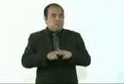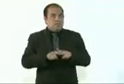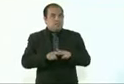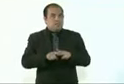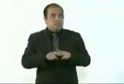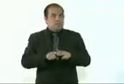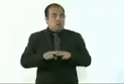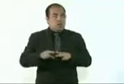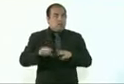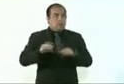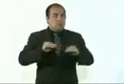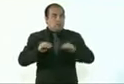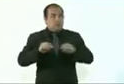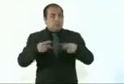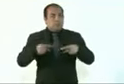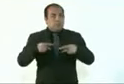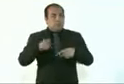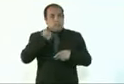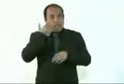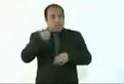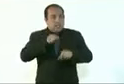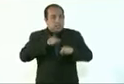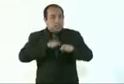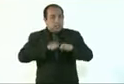quienes aspiran a relevarla a usted?